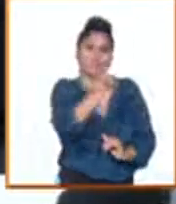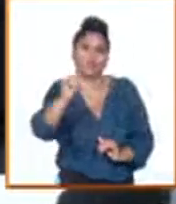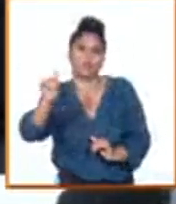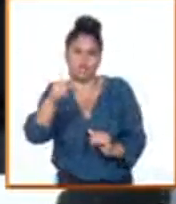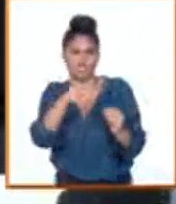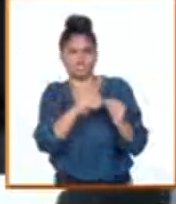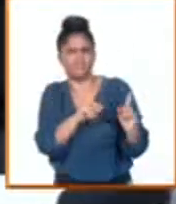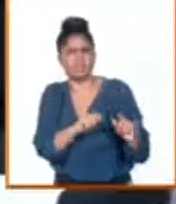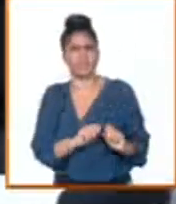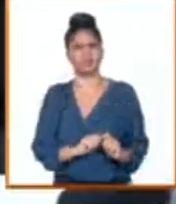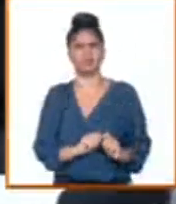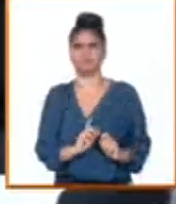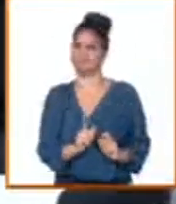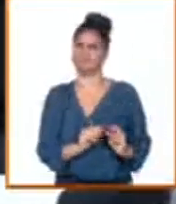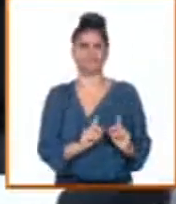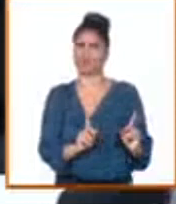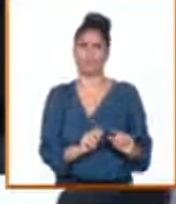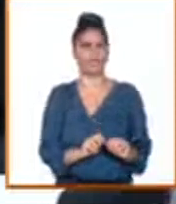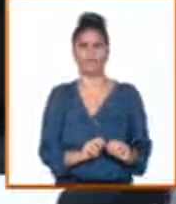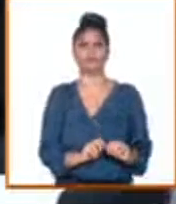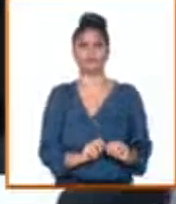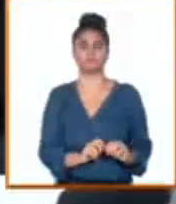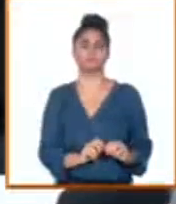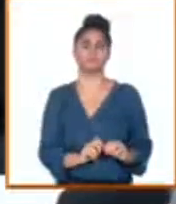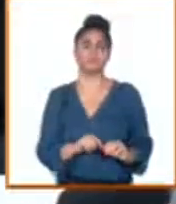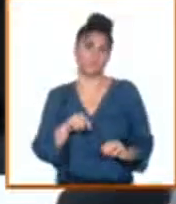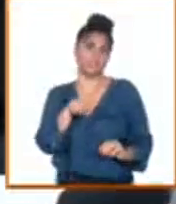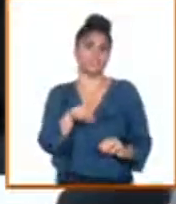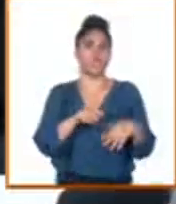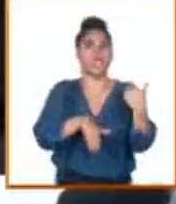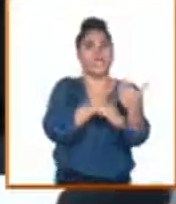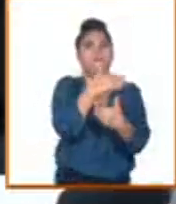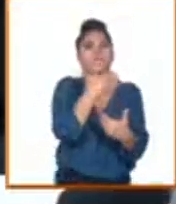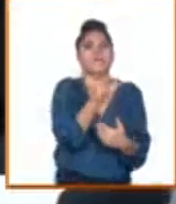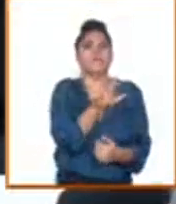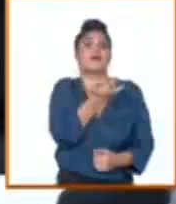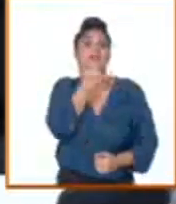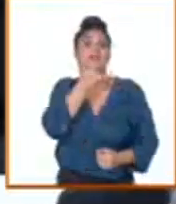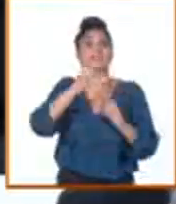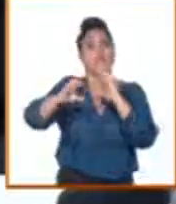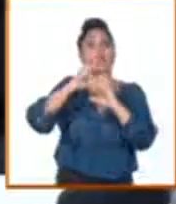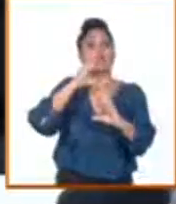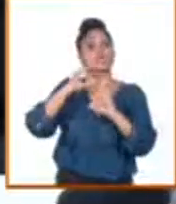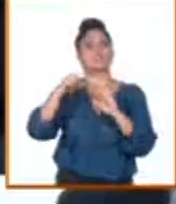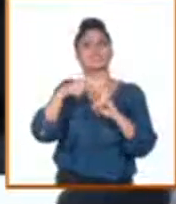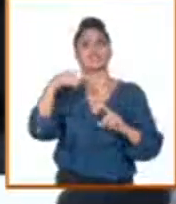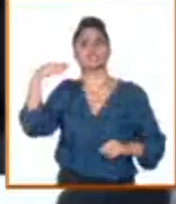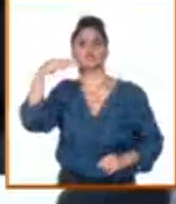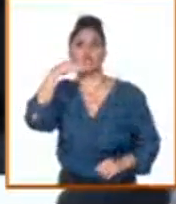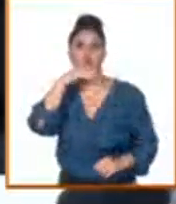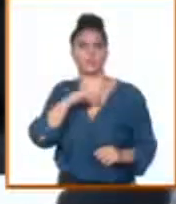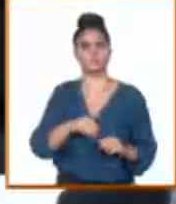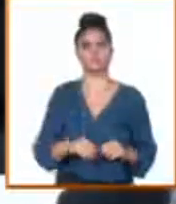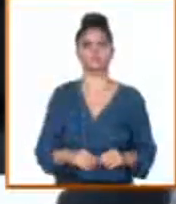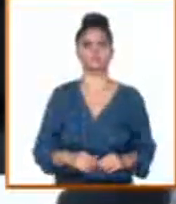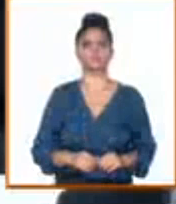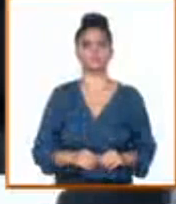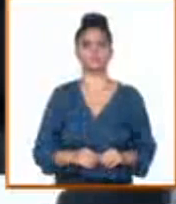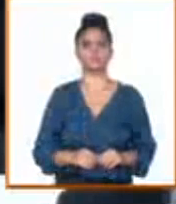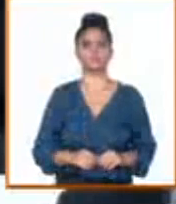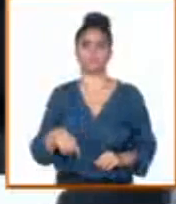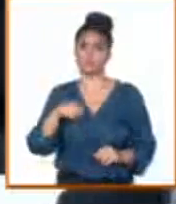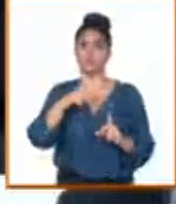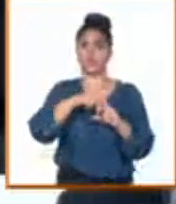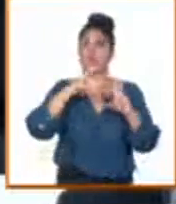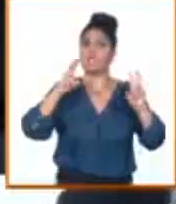viviendo y con esta ley. Entonces, hablamos de responsabilidad también de los profesionales de la comunicación y en el tema de